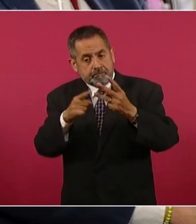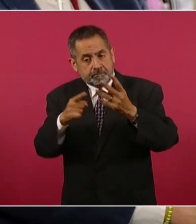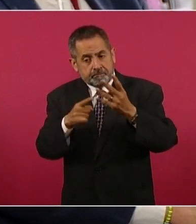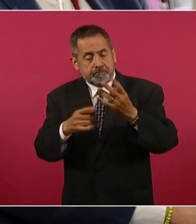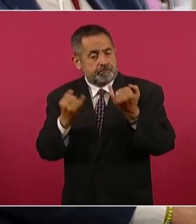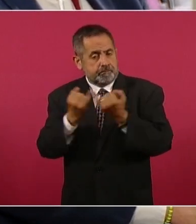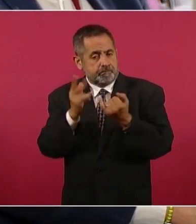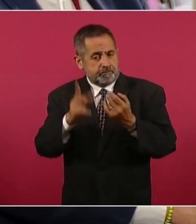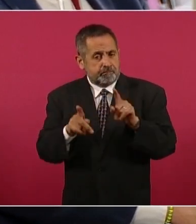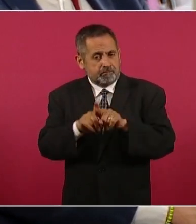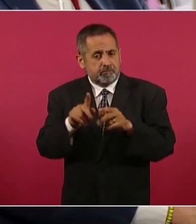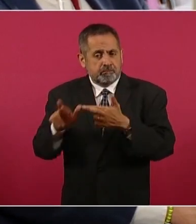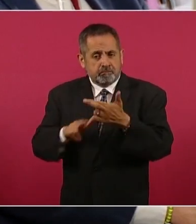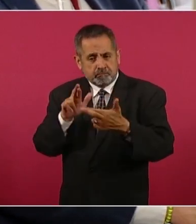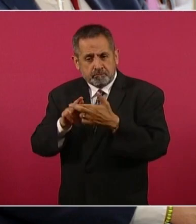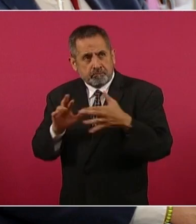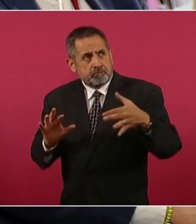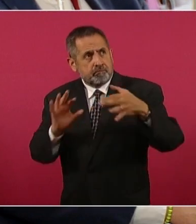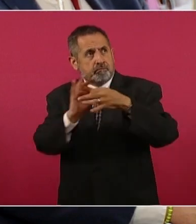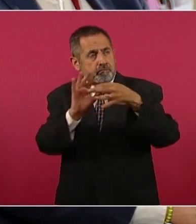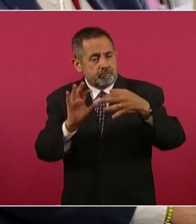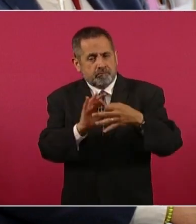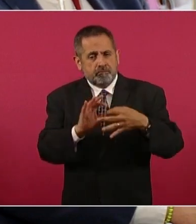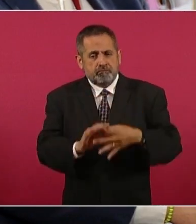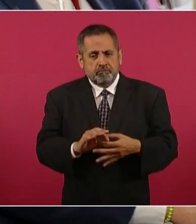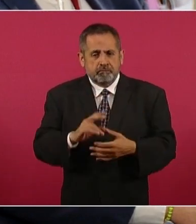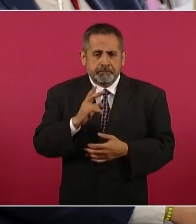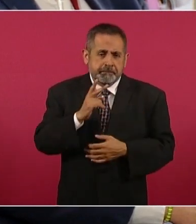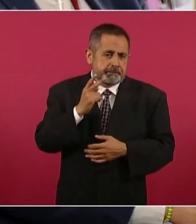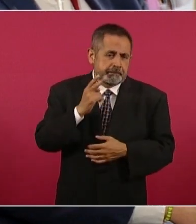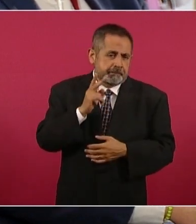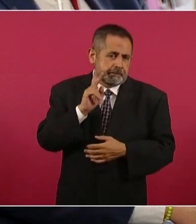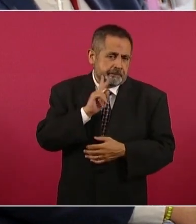de regionales donde